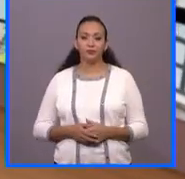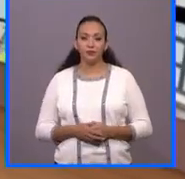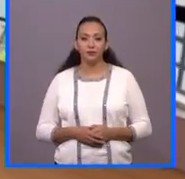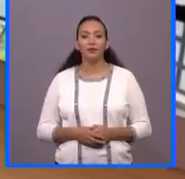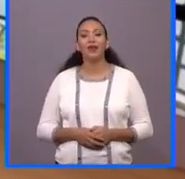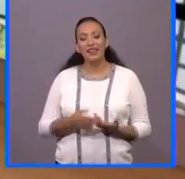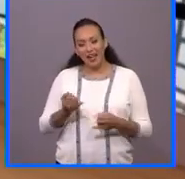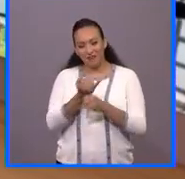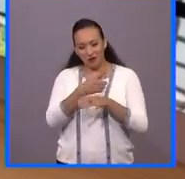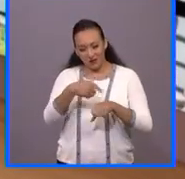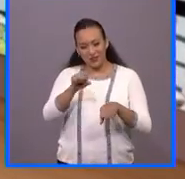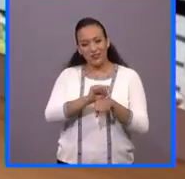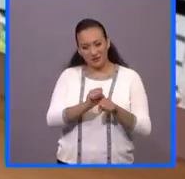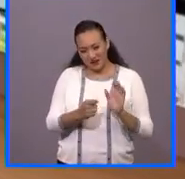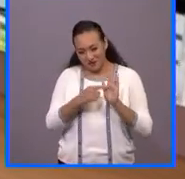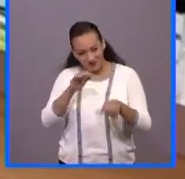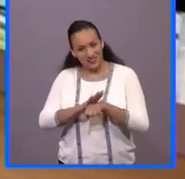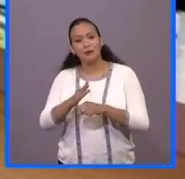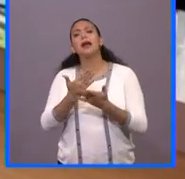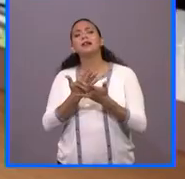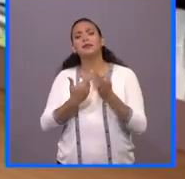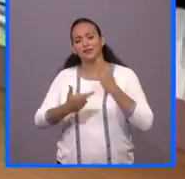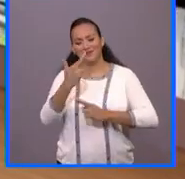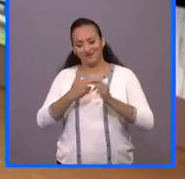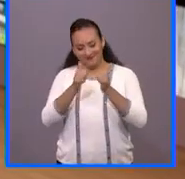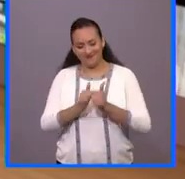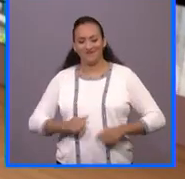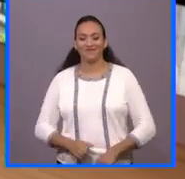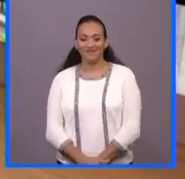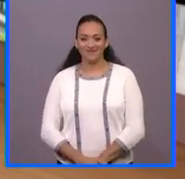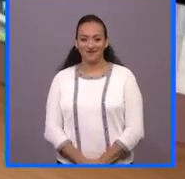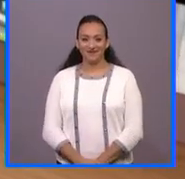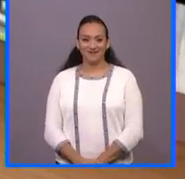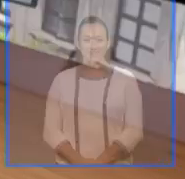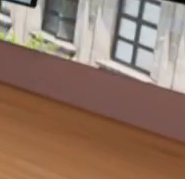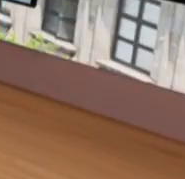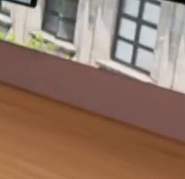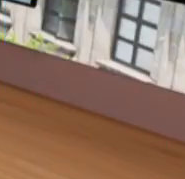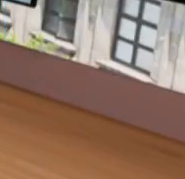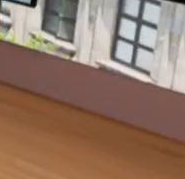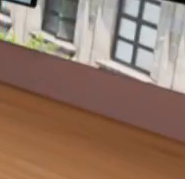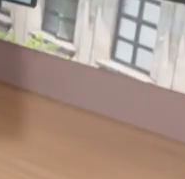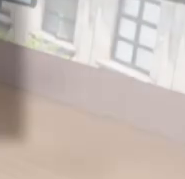Estamos en Semanario Judicial, acompáñenos a una breve pausa y volvemos con más noticias.